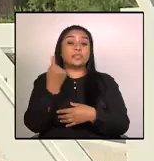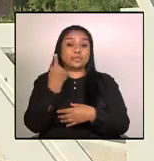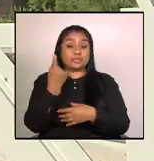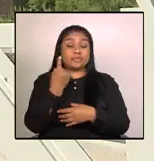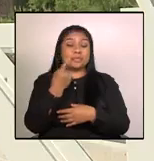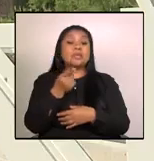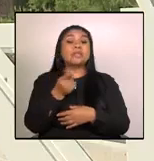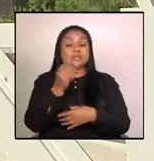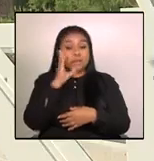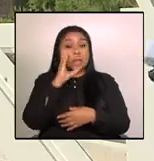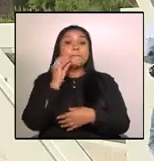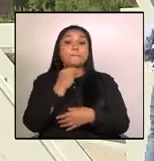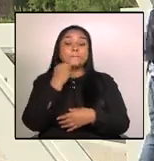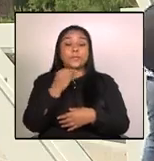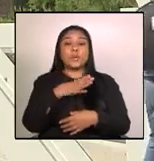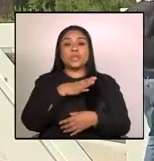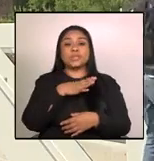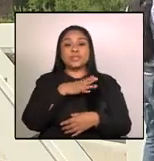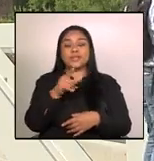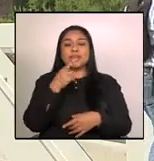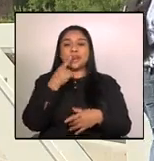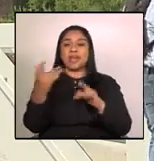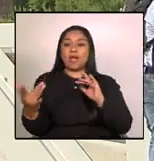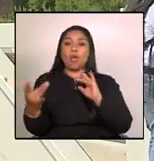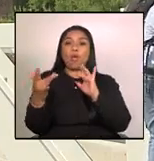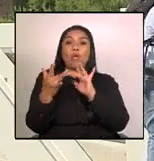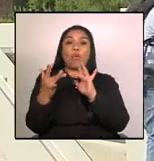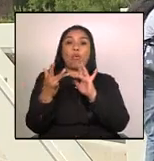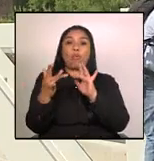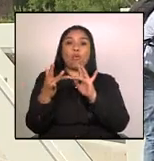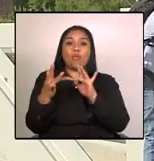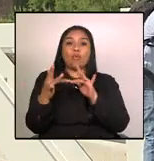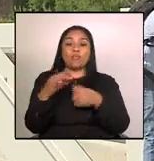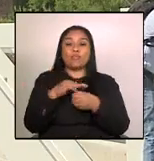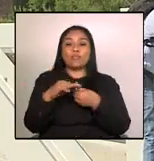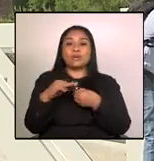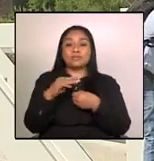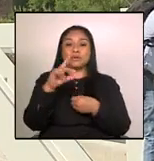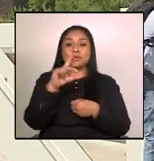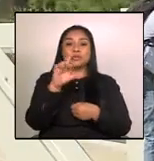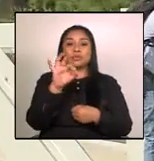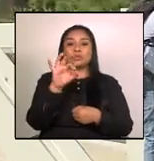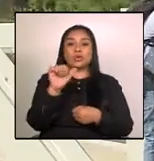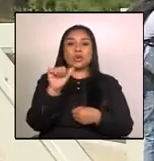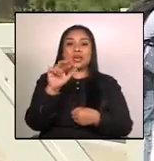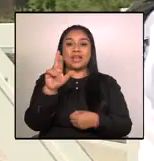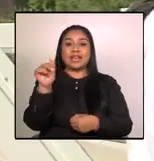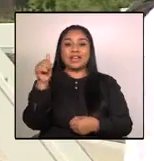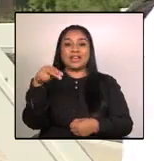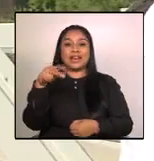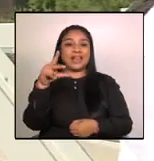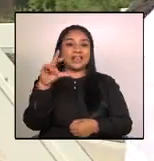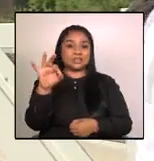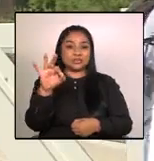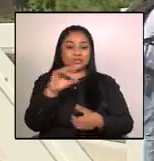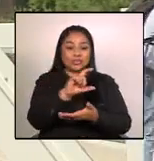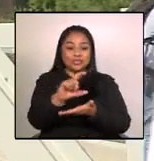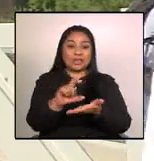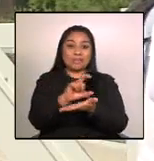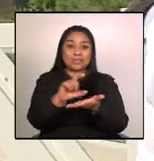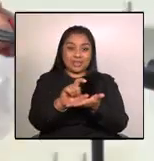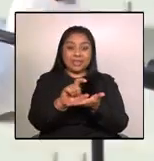impacto porque tiene la conexión para el municipio de Choarrancho, es decir, nos tiene más cerca la ciudad